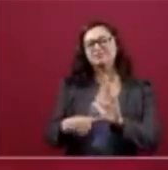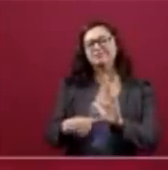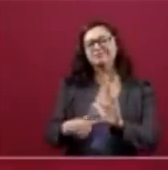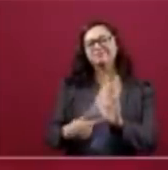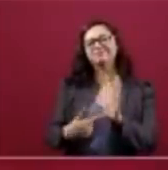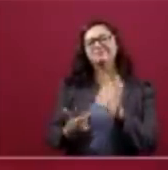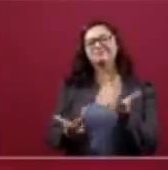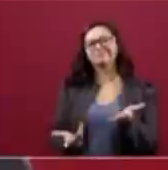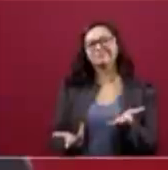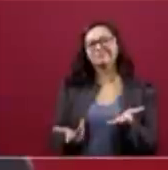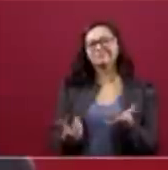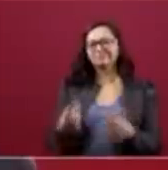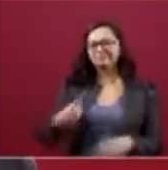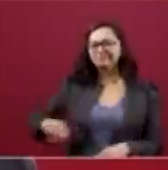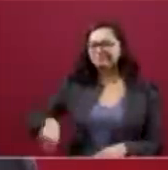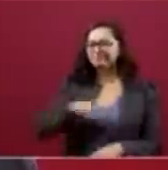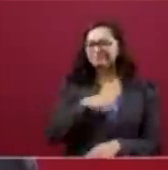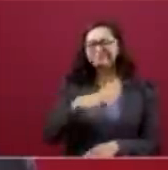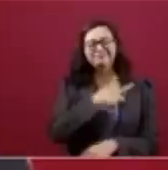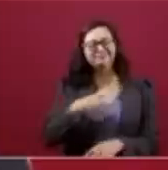tenemos que seguir